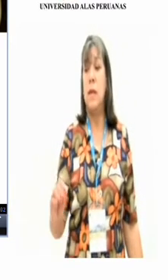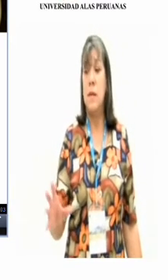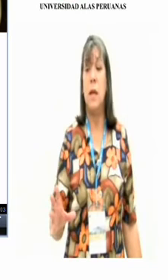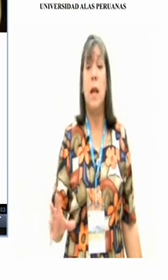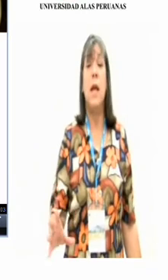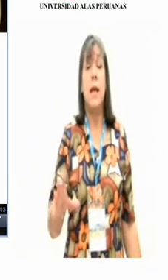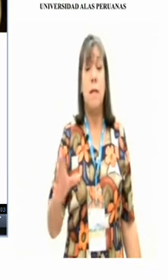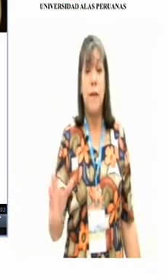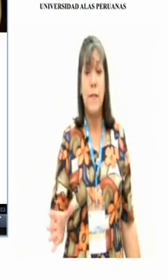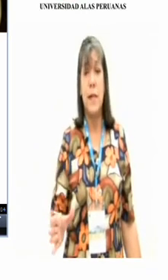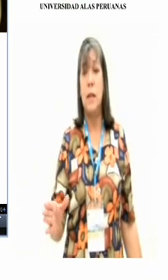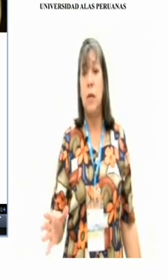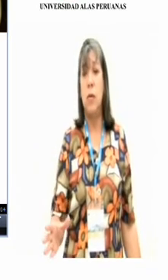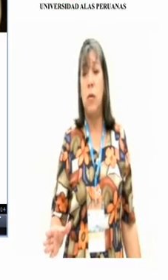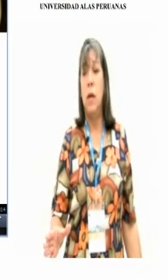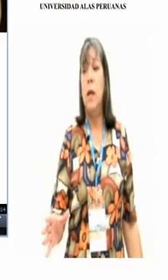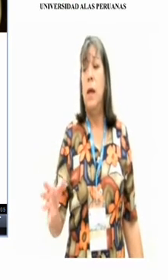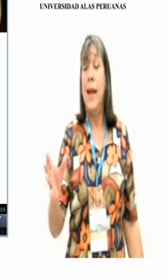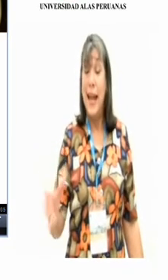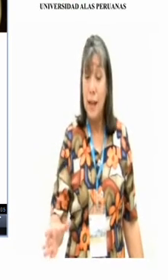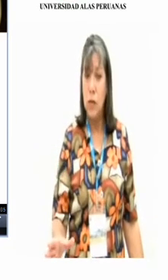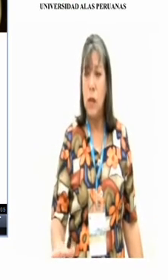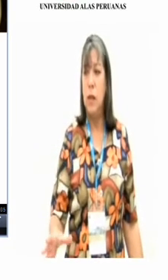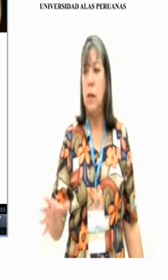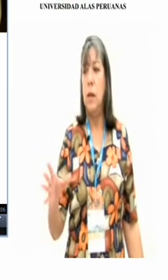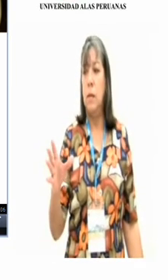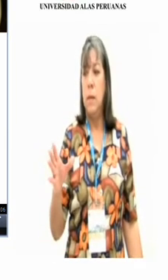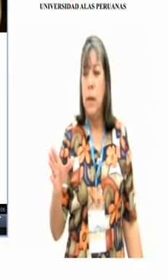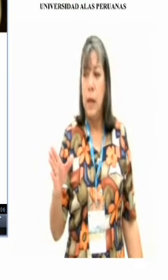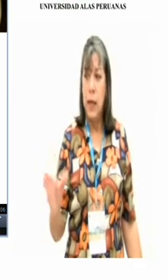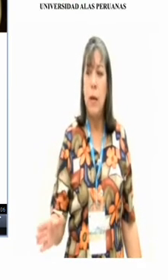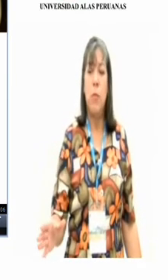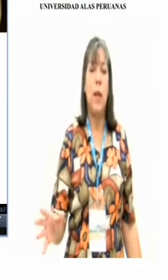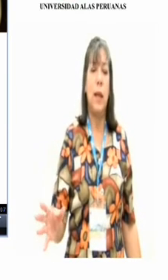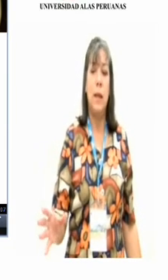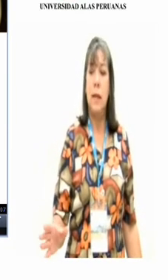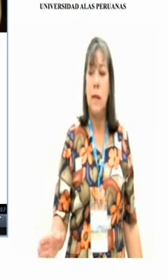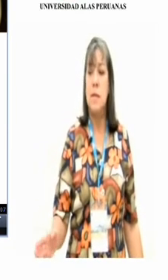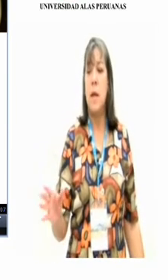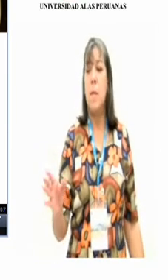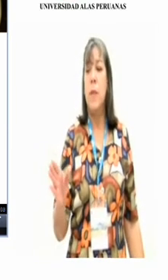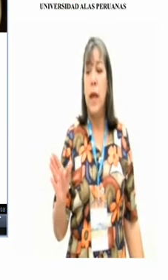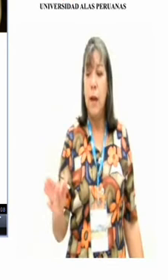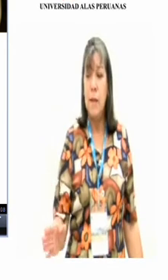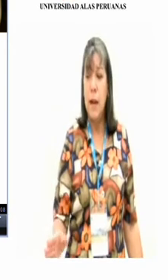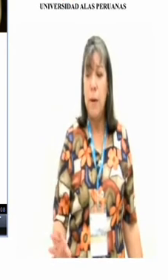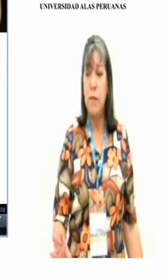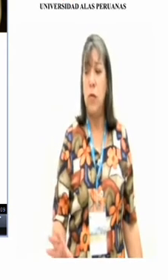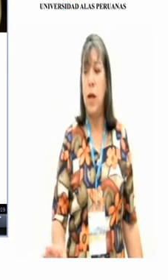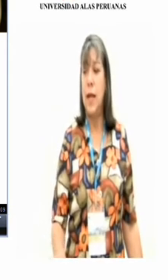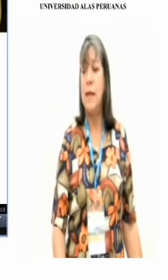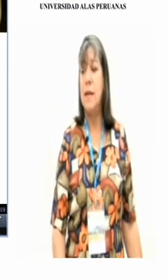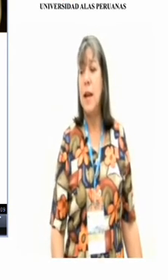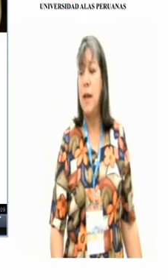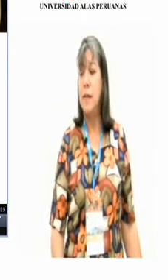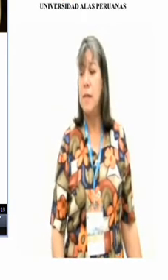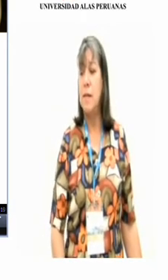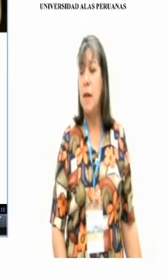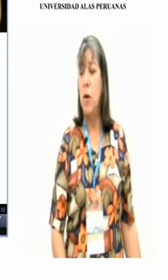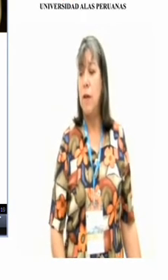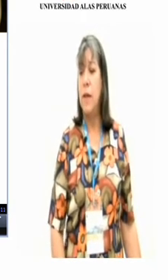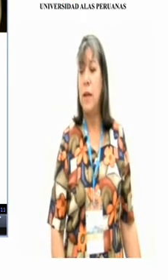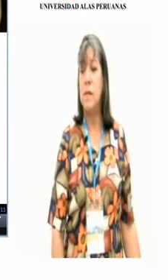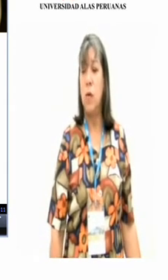contradicen eso, es decir, que el facilitador, el docente en la modalidad a distancia, es la persona que hace